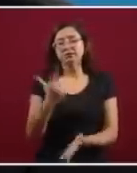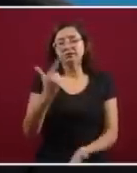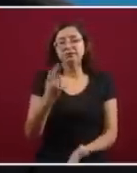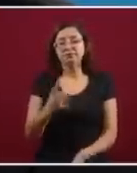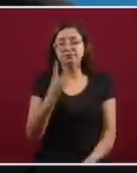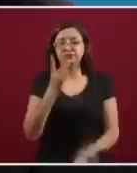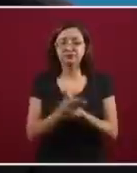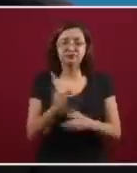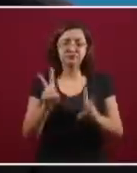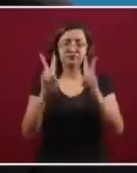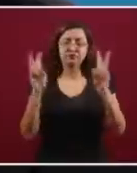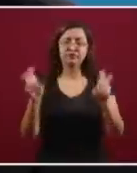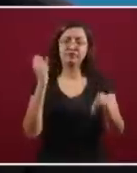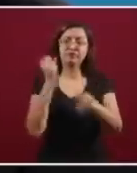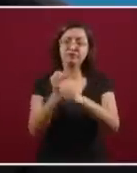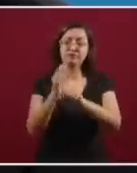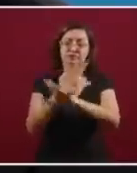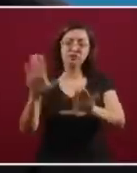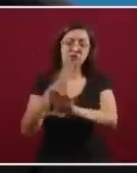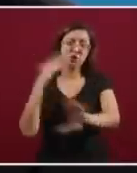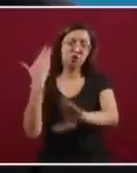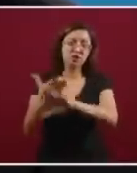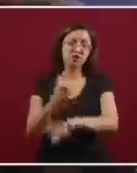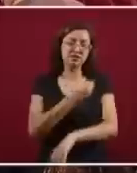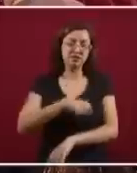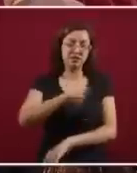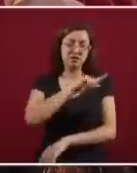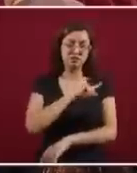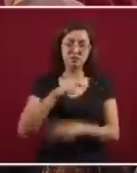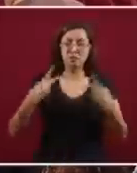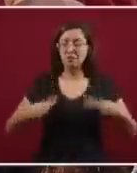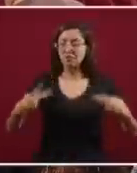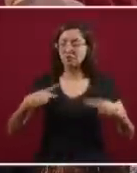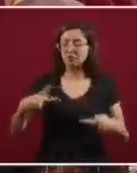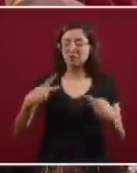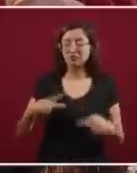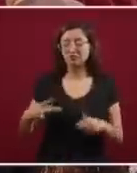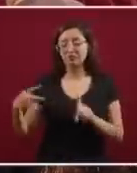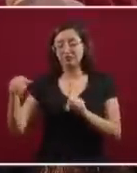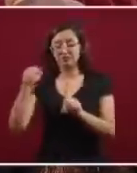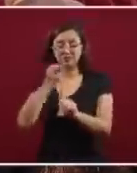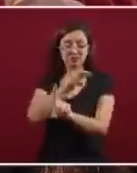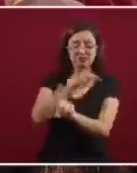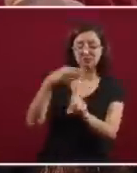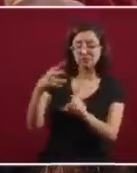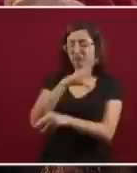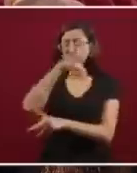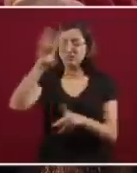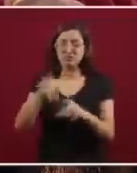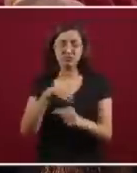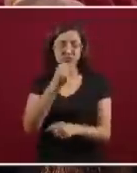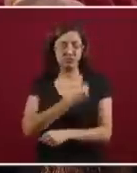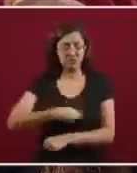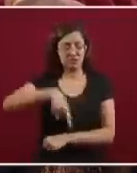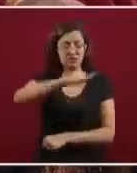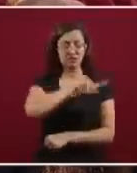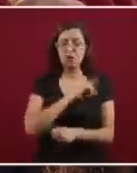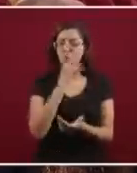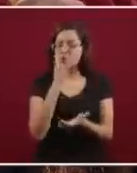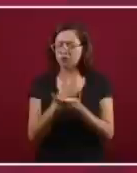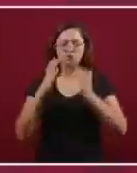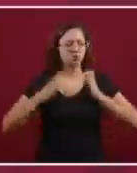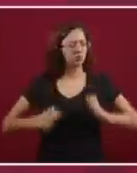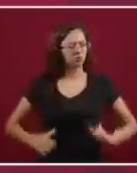impacto directo en la salud de las personas insisto la salud vista desde una manera amplia no solamente en las condiciones